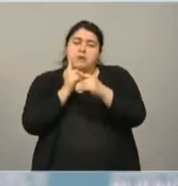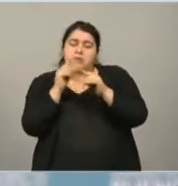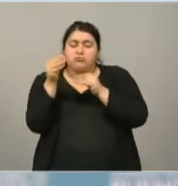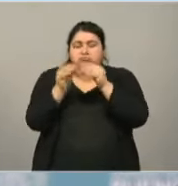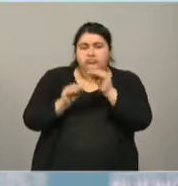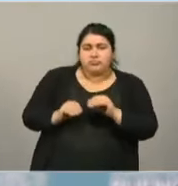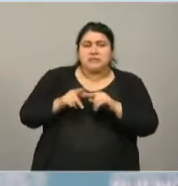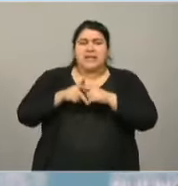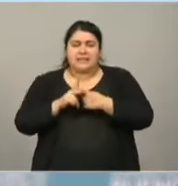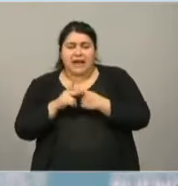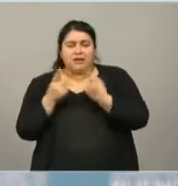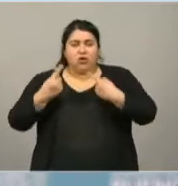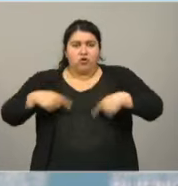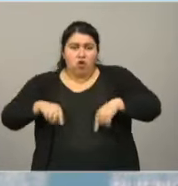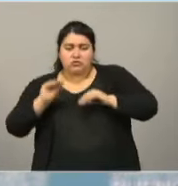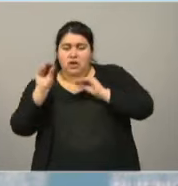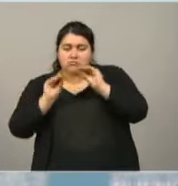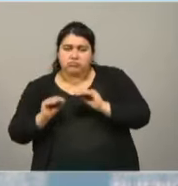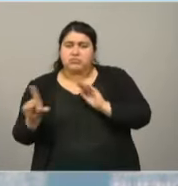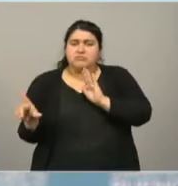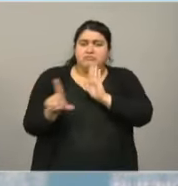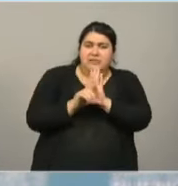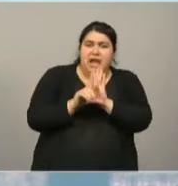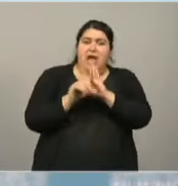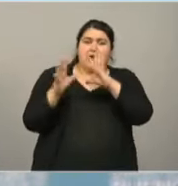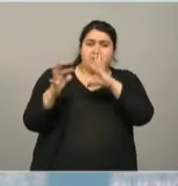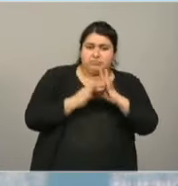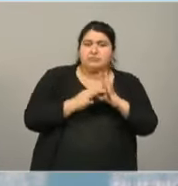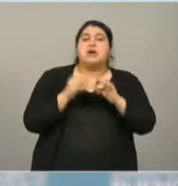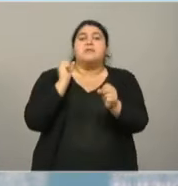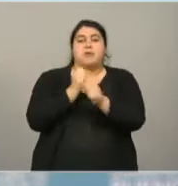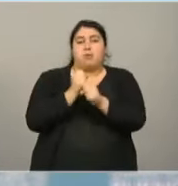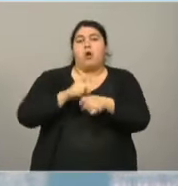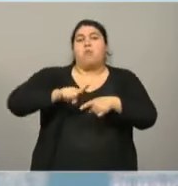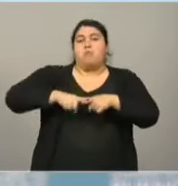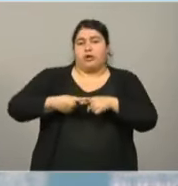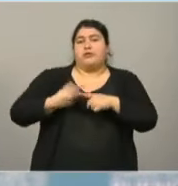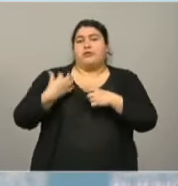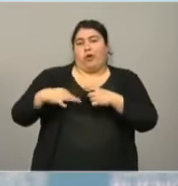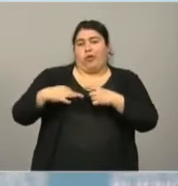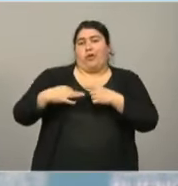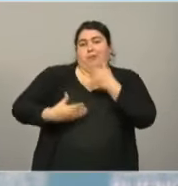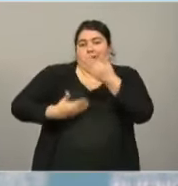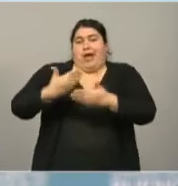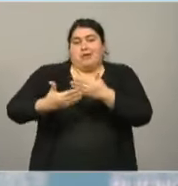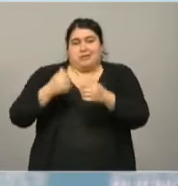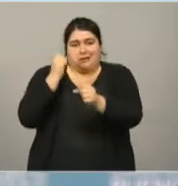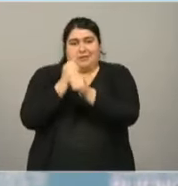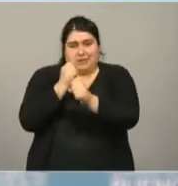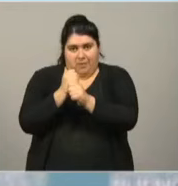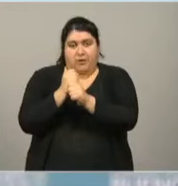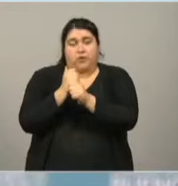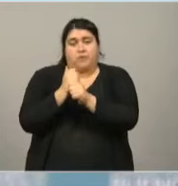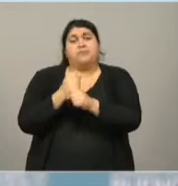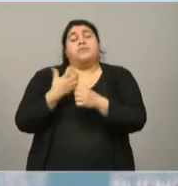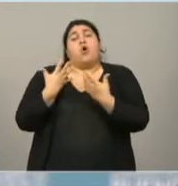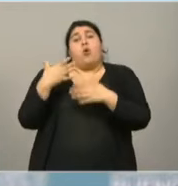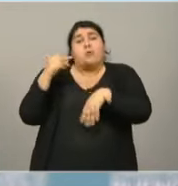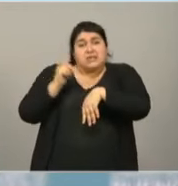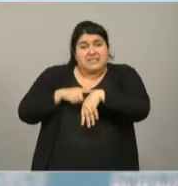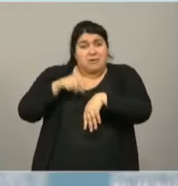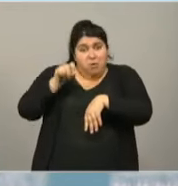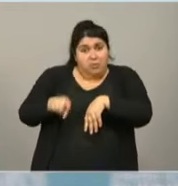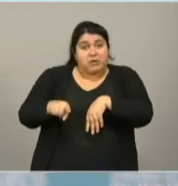jurídico de establecer las normas se requiere de un trabajo político para poder avanzar sobre todo en un momento en